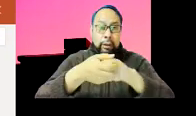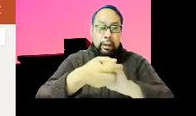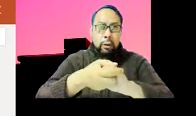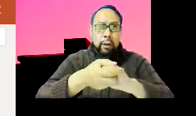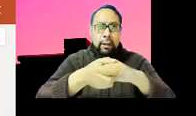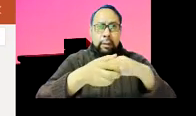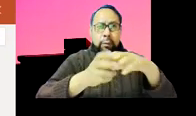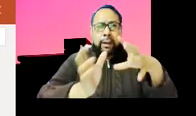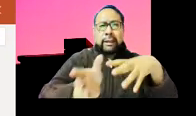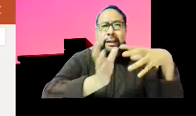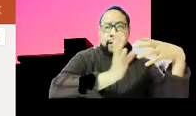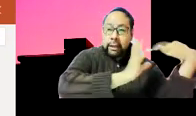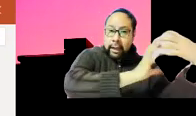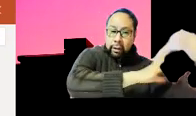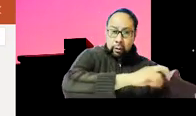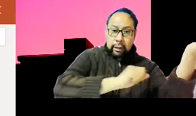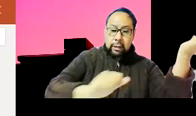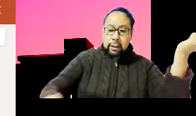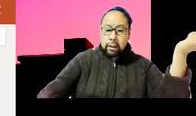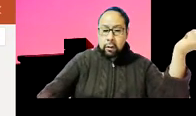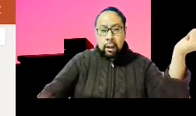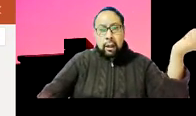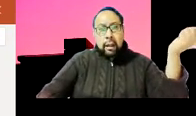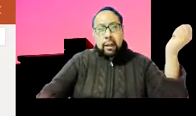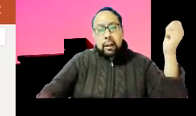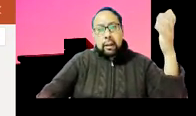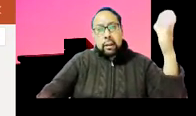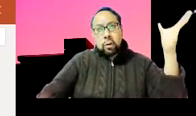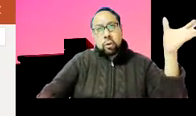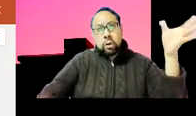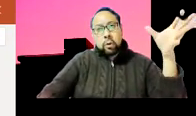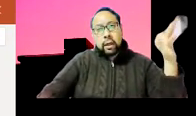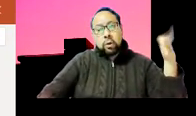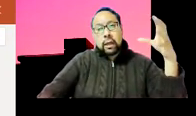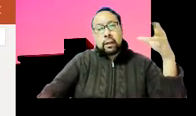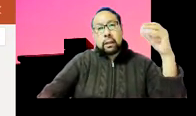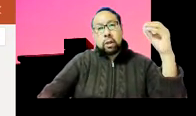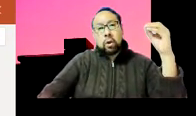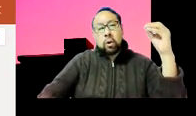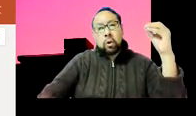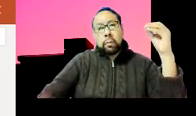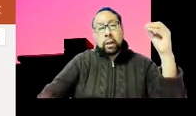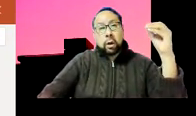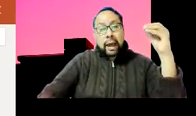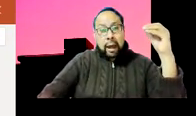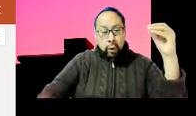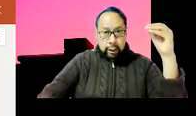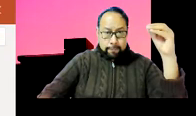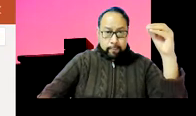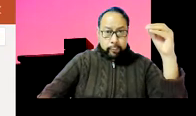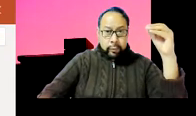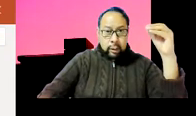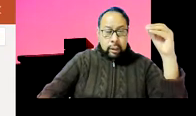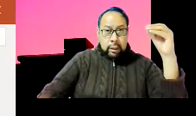tipo de publicidad. Aunque este tipo de publicidad ya tenía años existiendo, en estos últimos años ha tenido un mayor